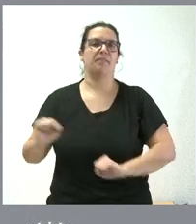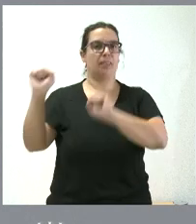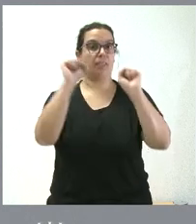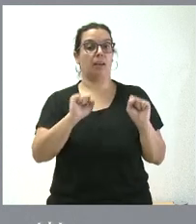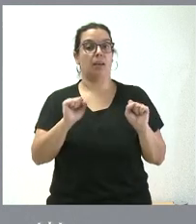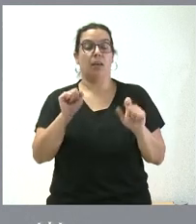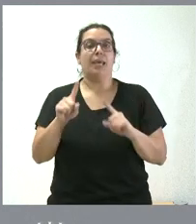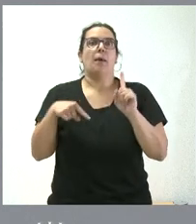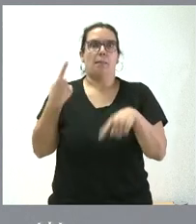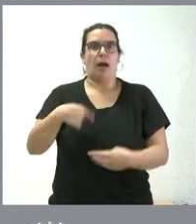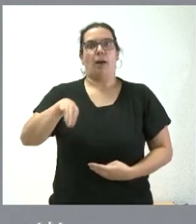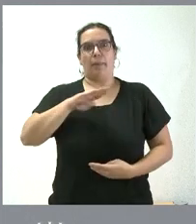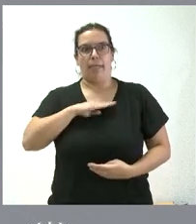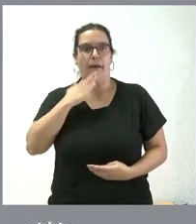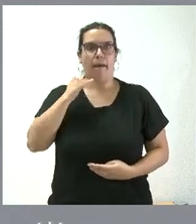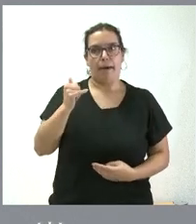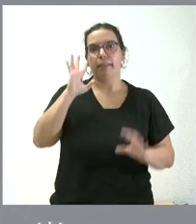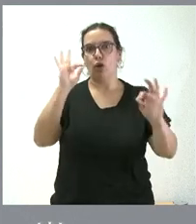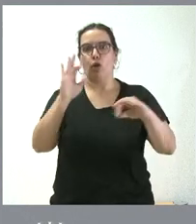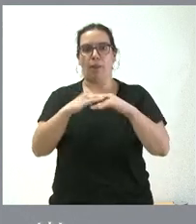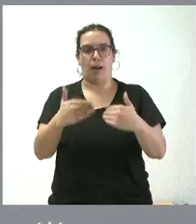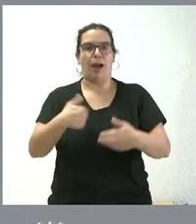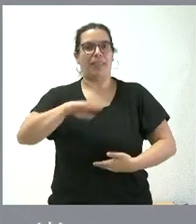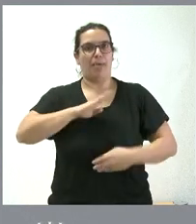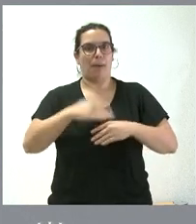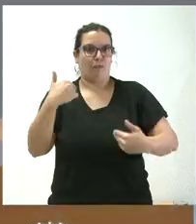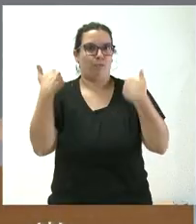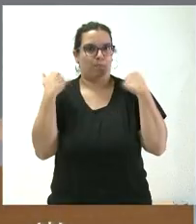capacidad y el talente suficiente para poder desarrollar esa